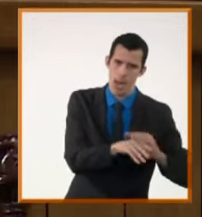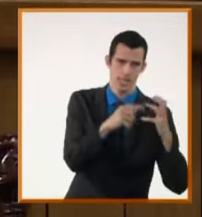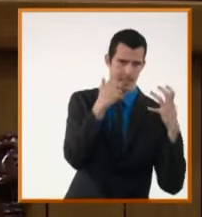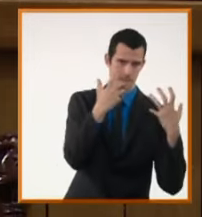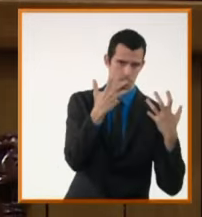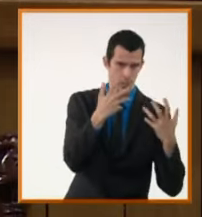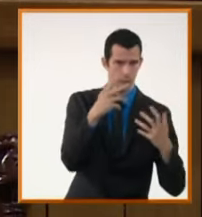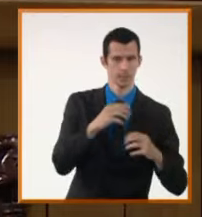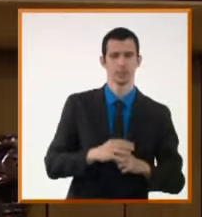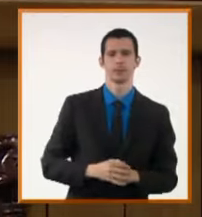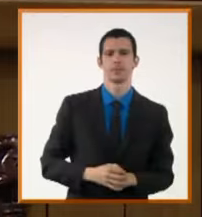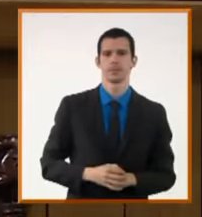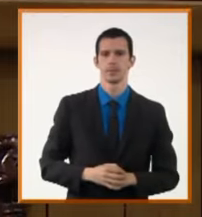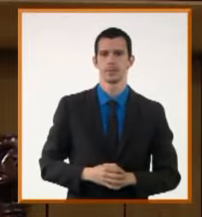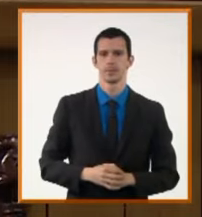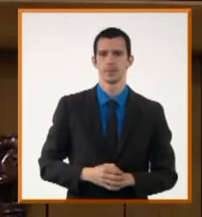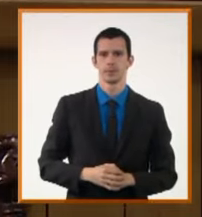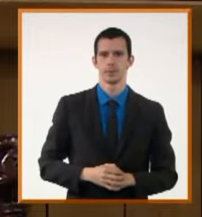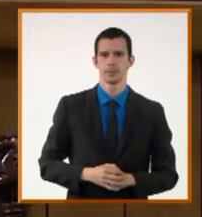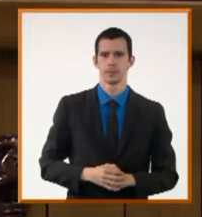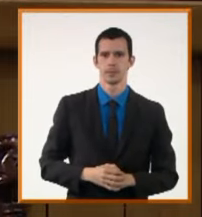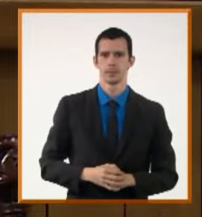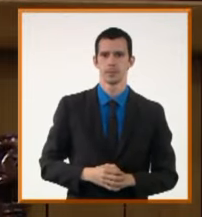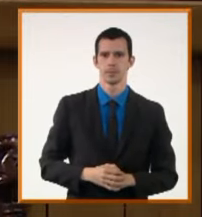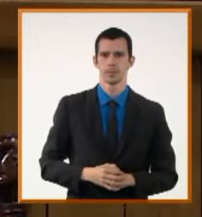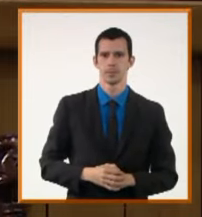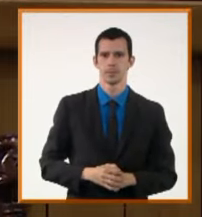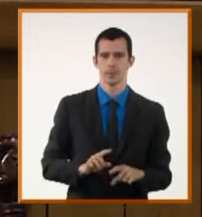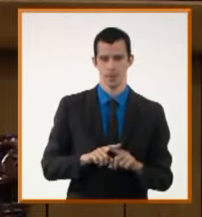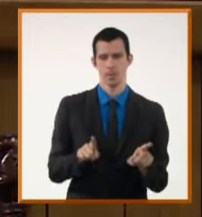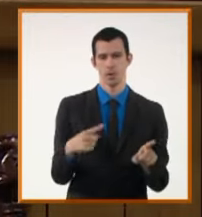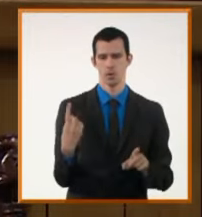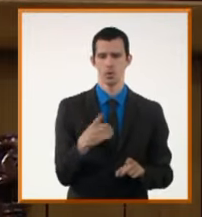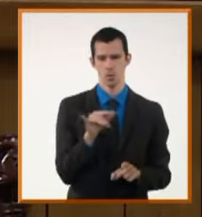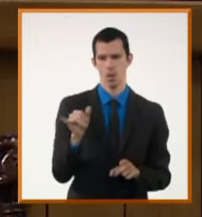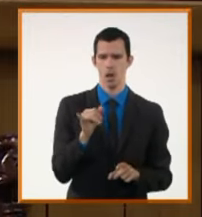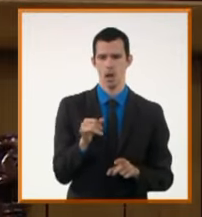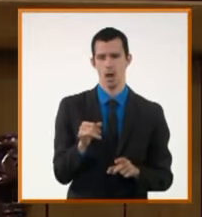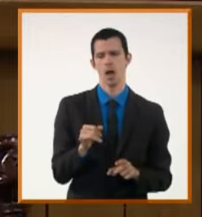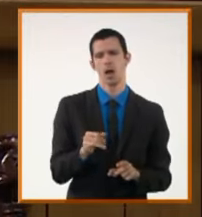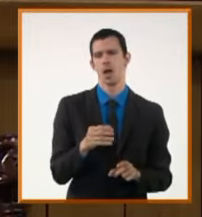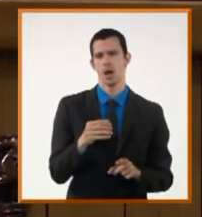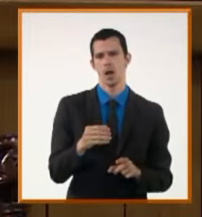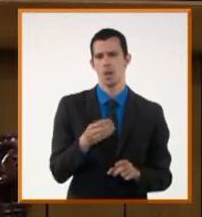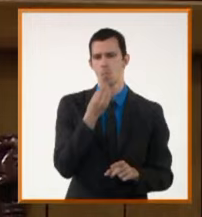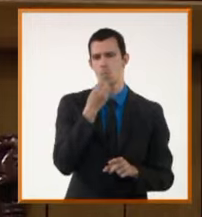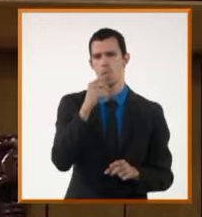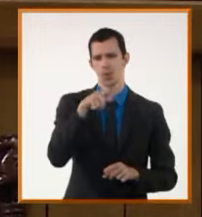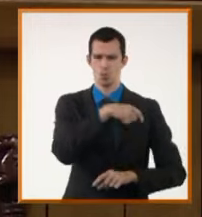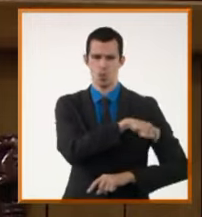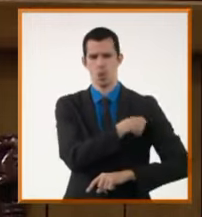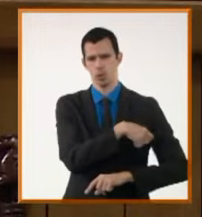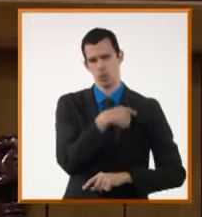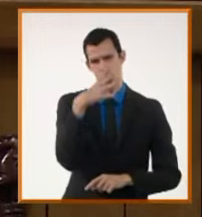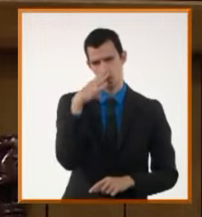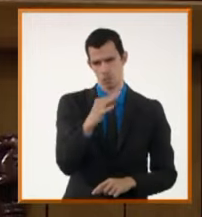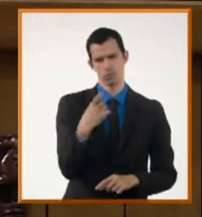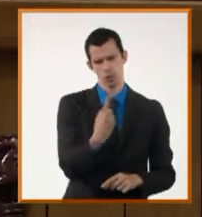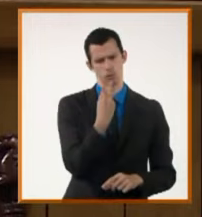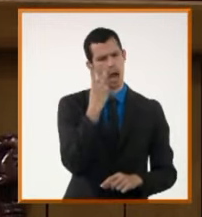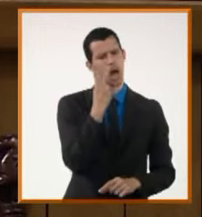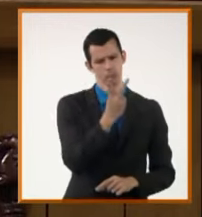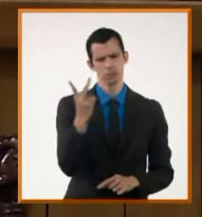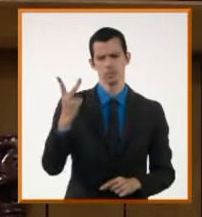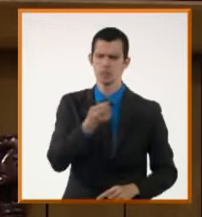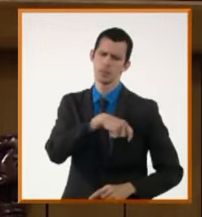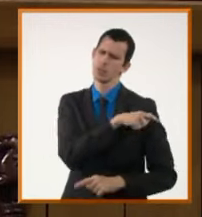tenemos que hacer valer más el papel y la autoridad que le corresponde a los gobiernos en cada nivel y a las instituciones